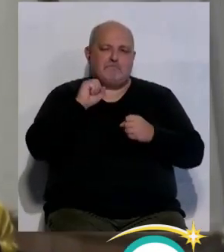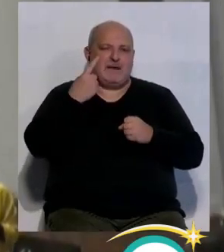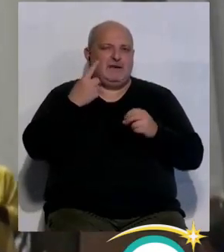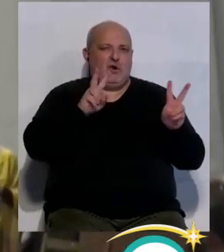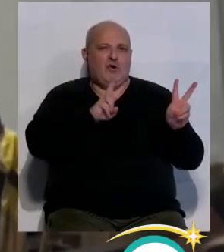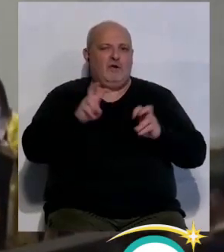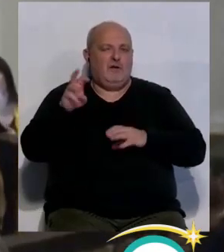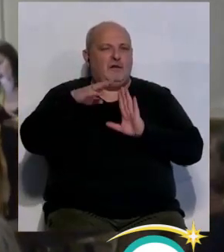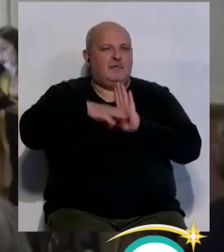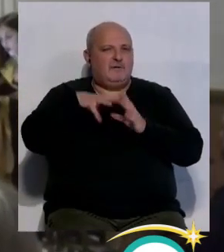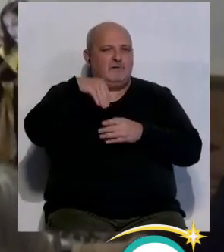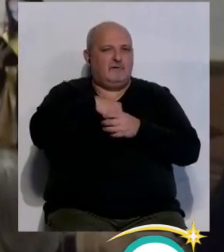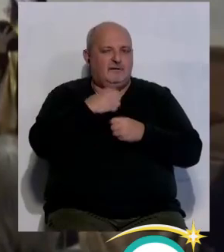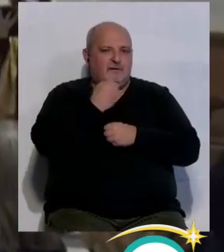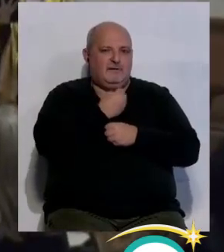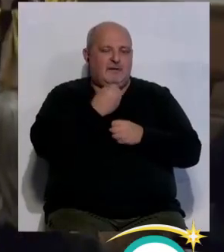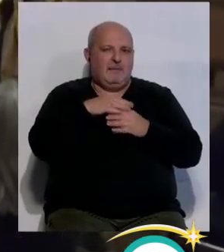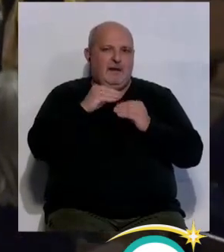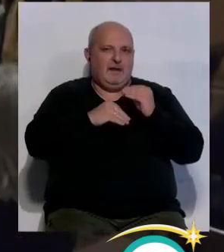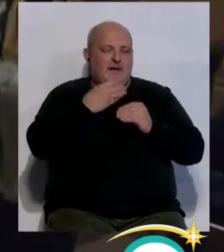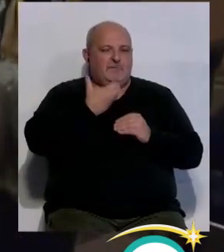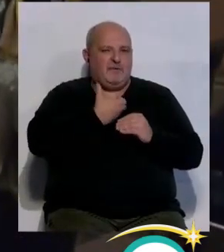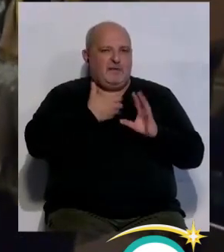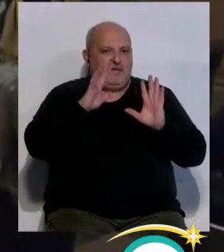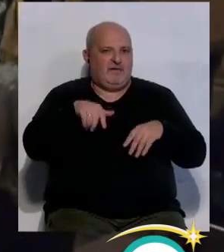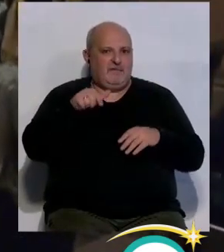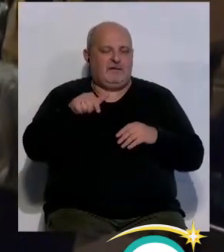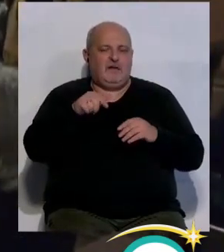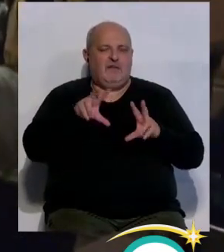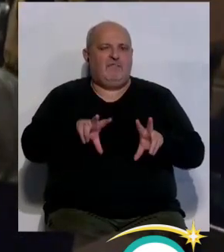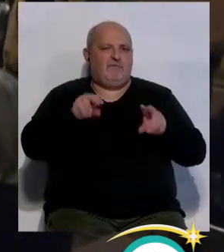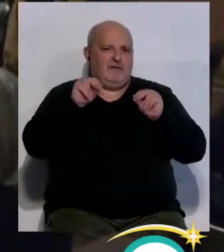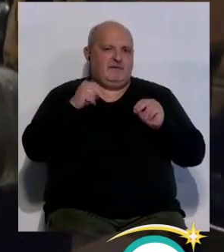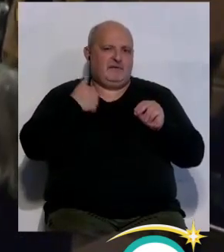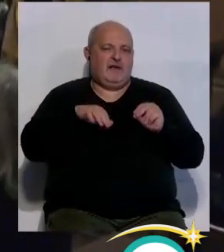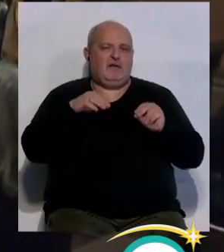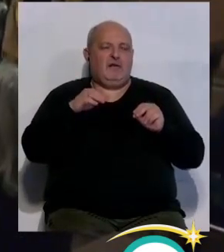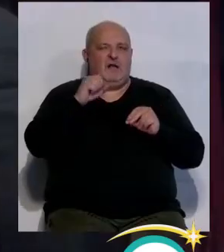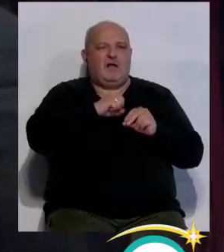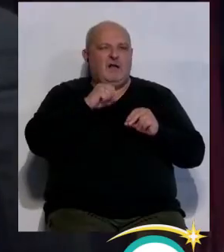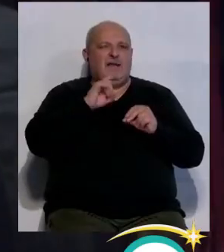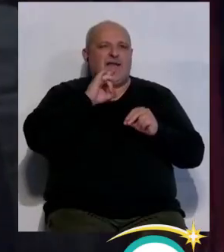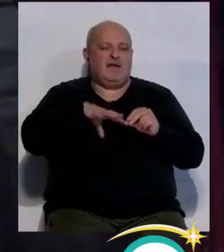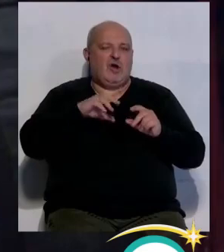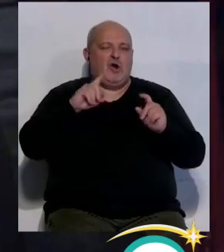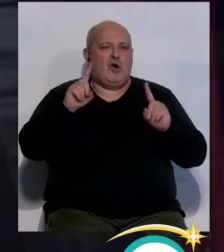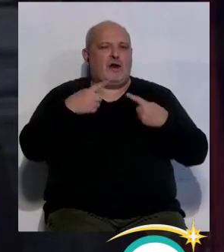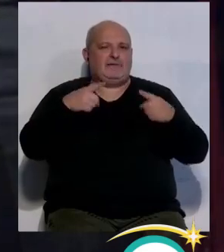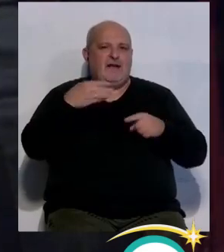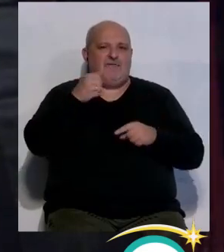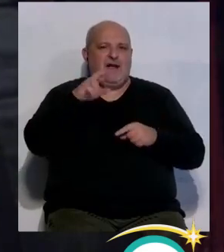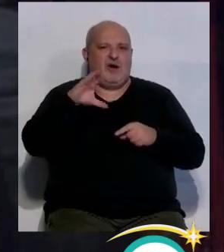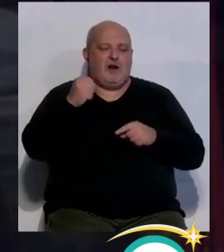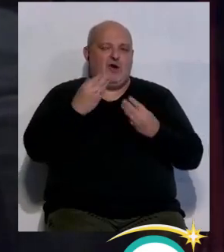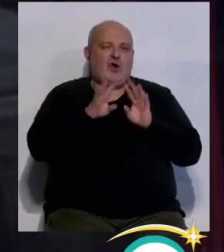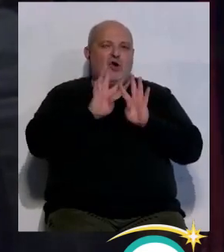que ha incluido la programación navideña diseñada por el Ayuntamiento de Cádiz, ha finalizado con el recital ofrecido por la Orquesta Barroca con la